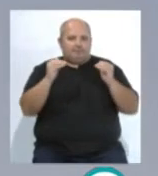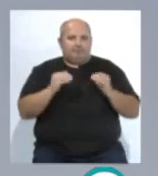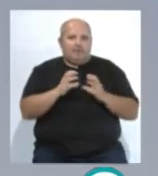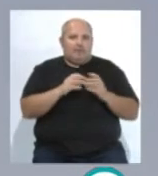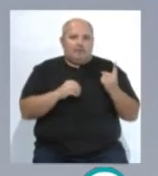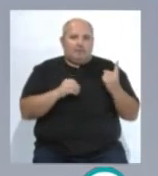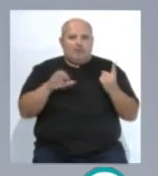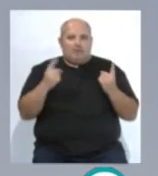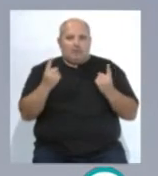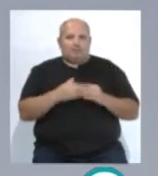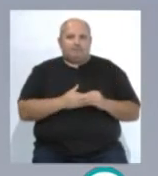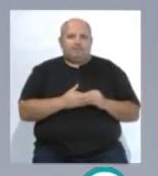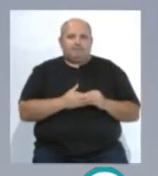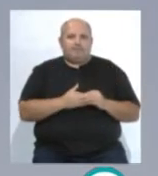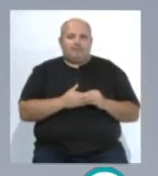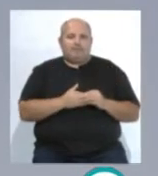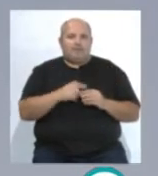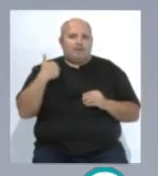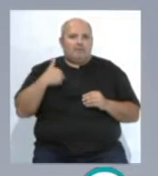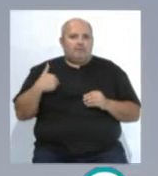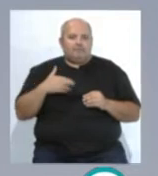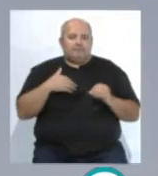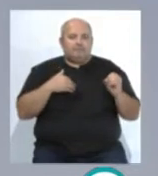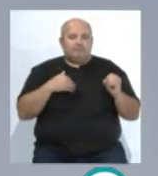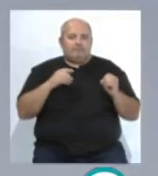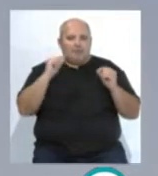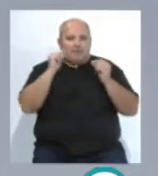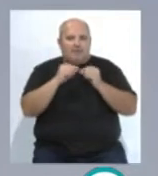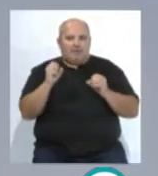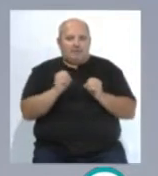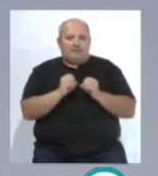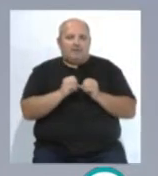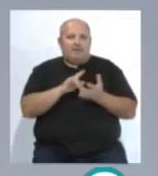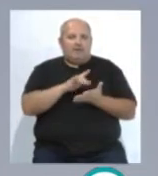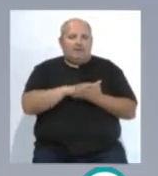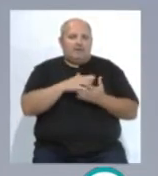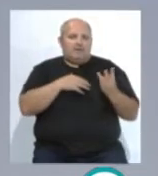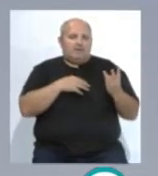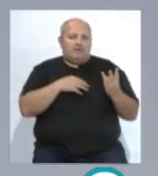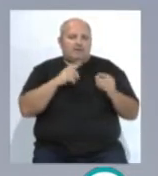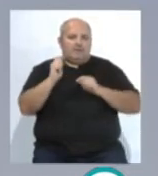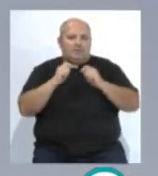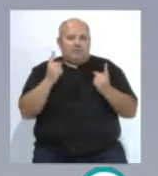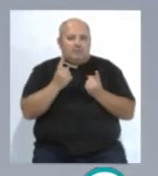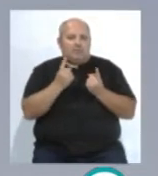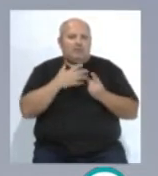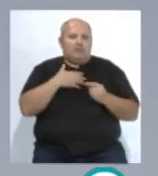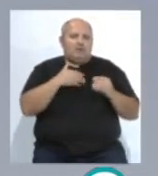Granada 1, Cádiz de Fútbol 1. Rayo Majadahonda 0, Córdoba 0. Málaga 3, Real Zaragoza 1,